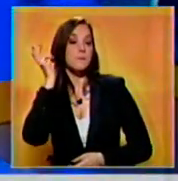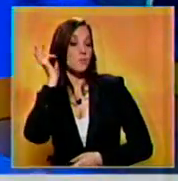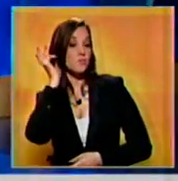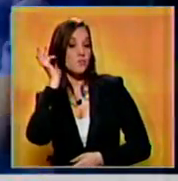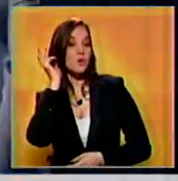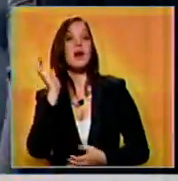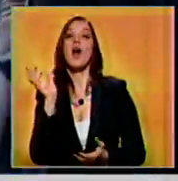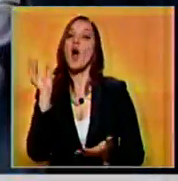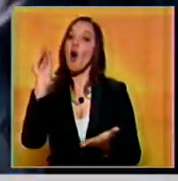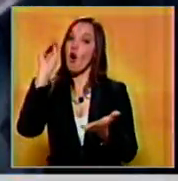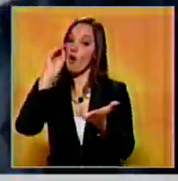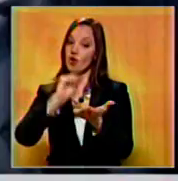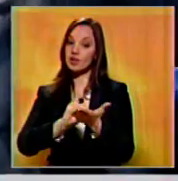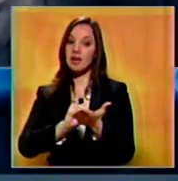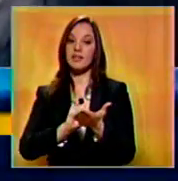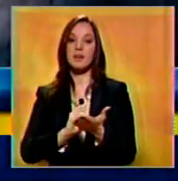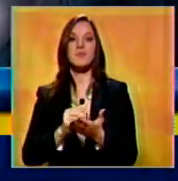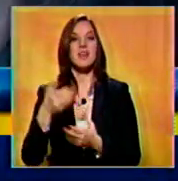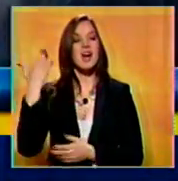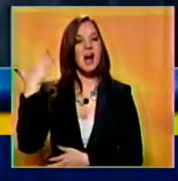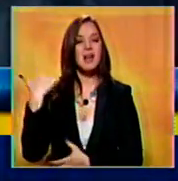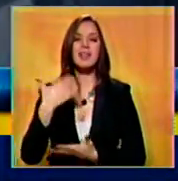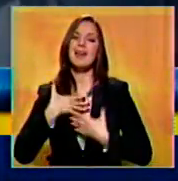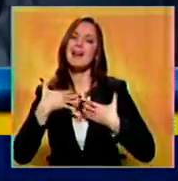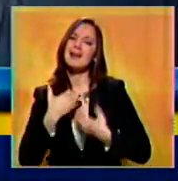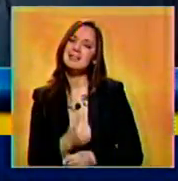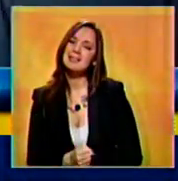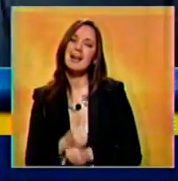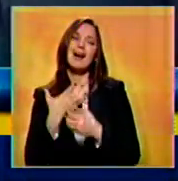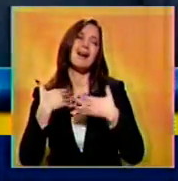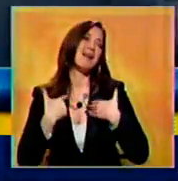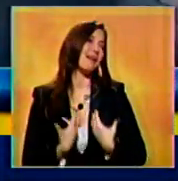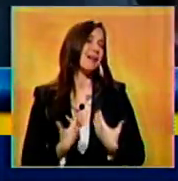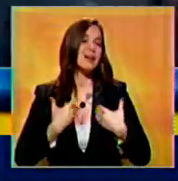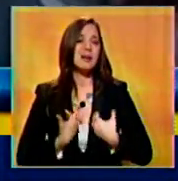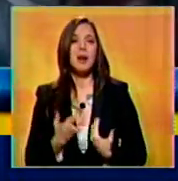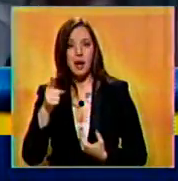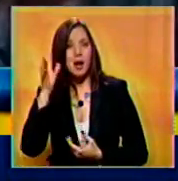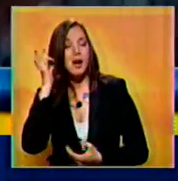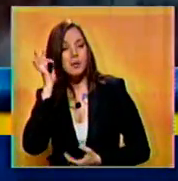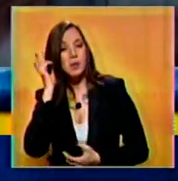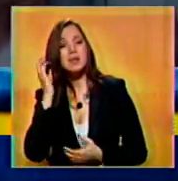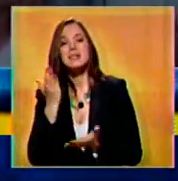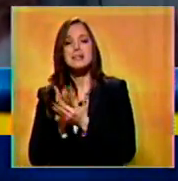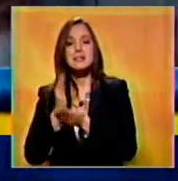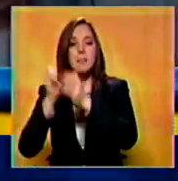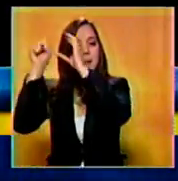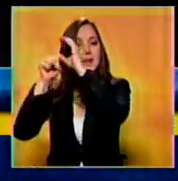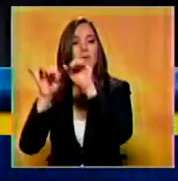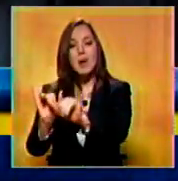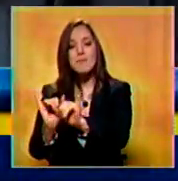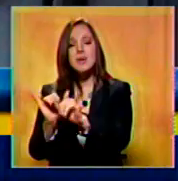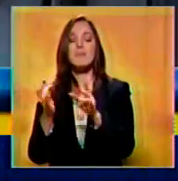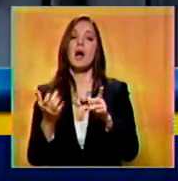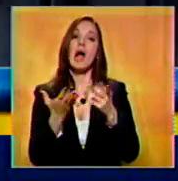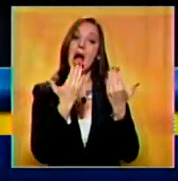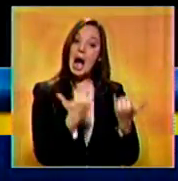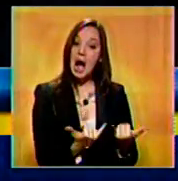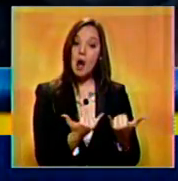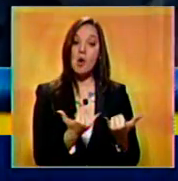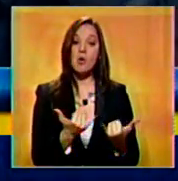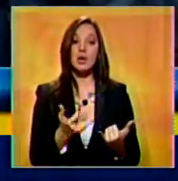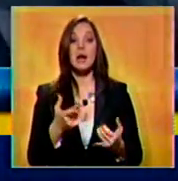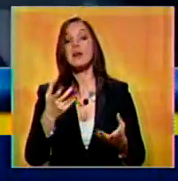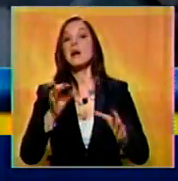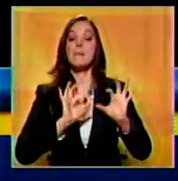pantalla chica. Cansada de los papeles que le ofrecían en Hollywood, la estadounidense ganadora de un Oscar interpretará a una astronauta